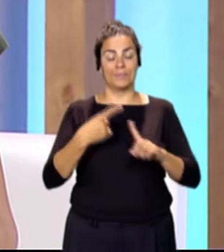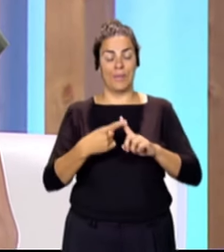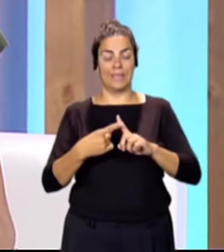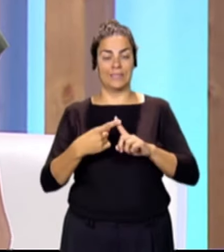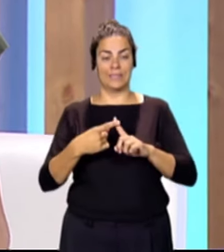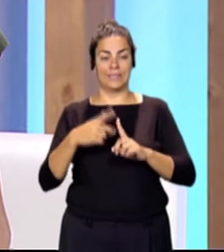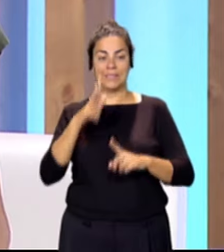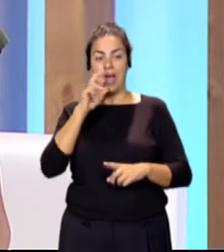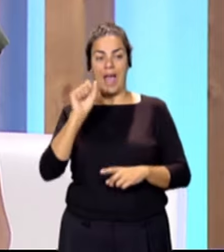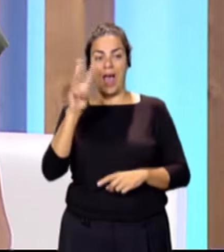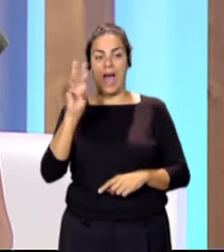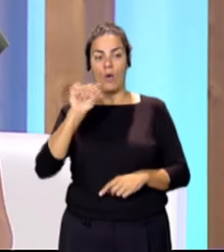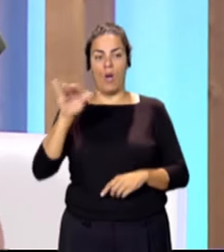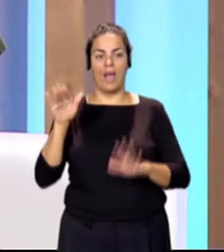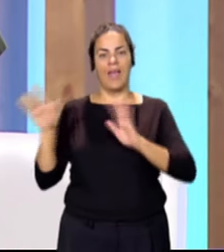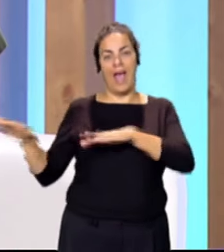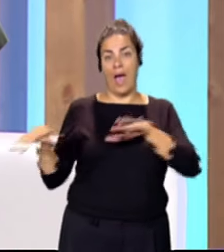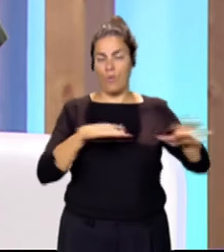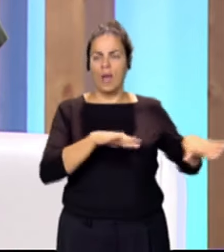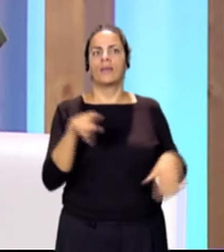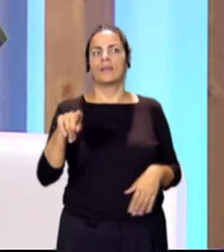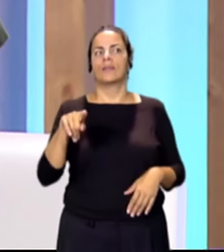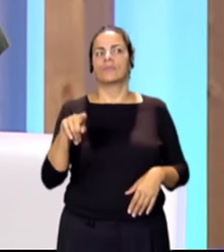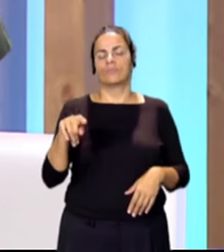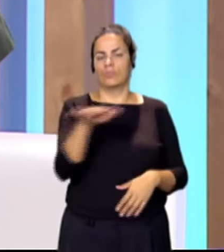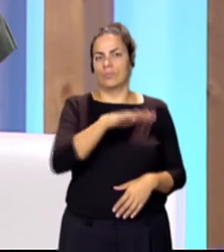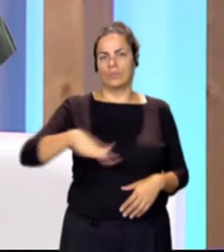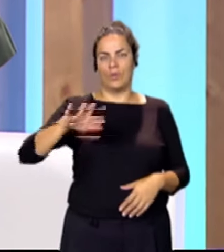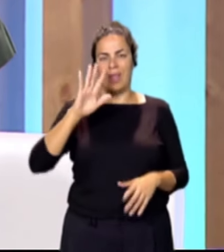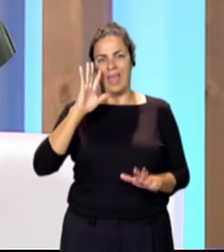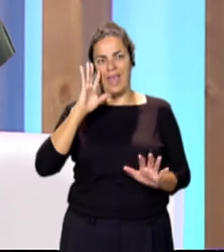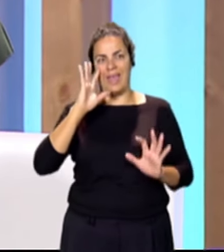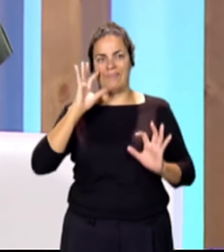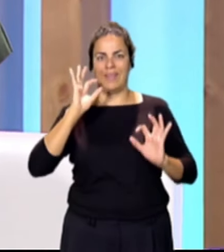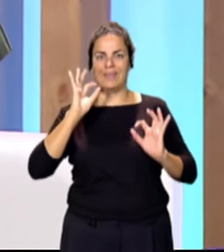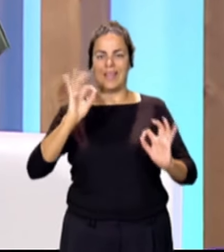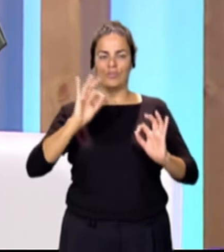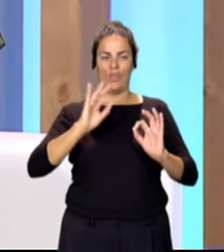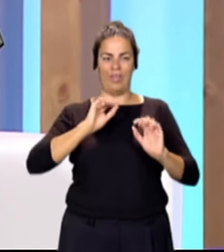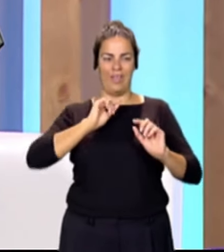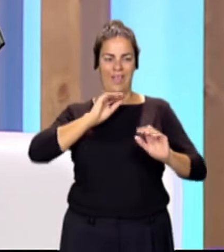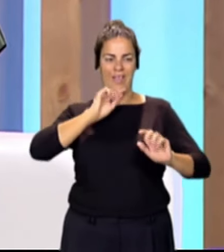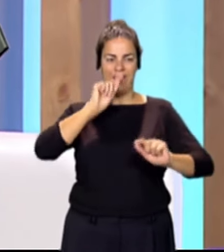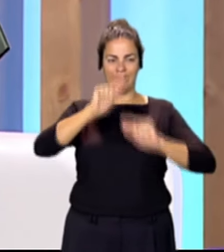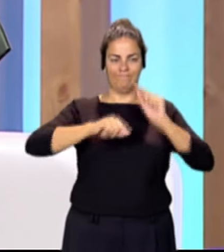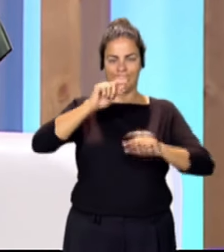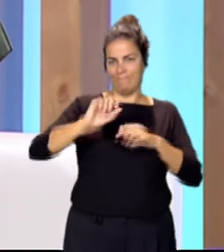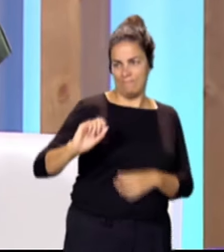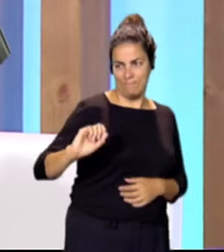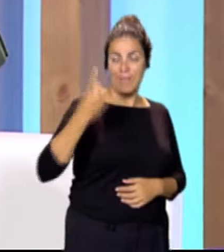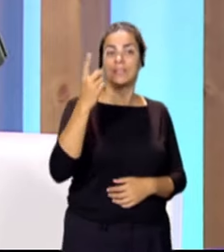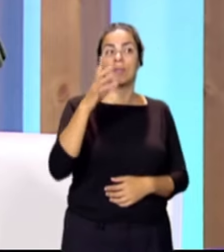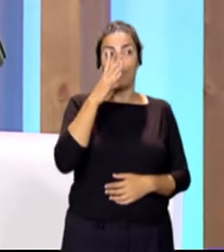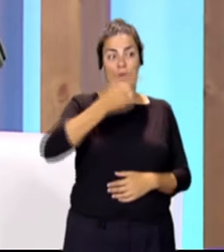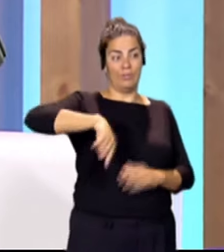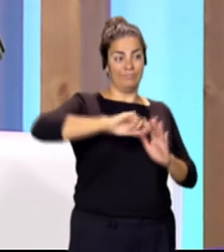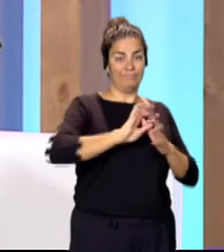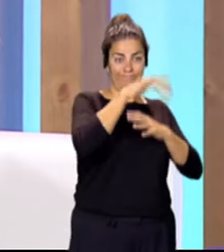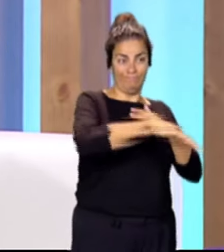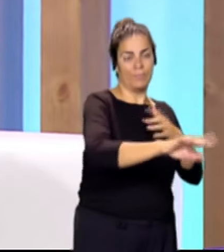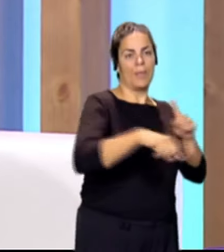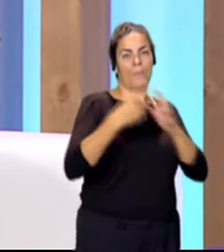regiones con más riesgo de corrosión del planeta nuestra característica volcánica la cercanía al mar el viento o la arena tienen